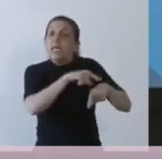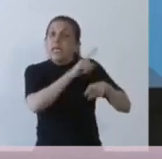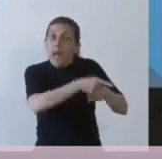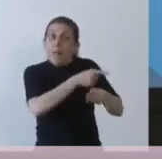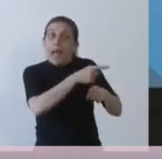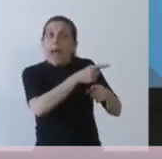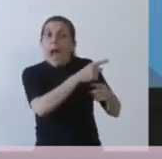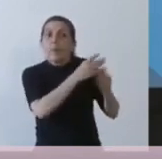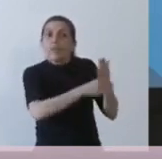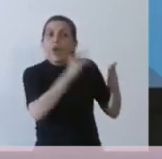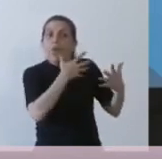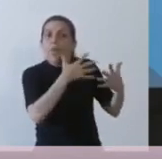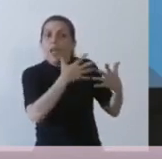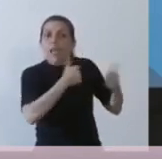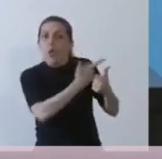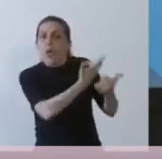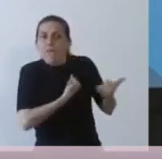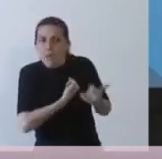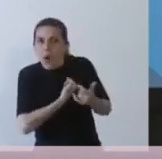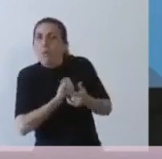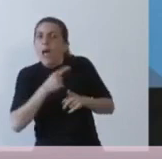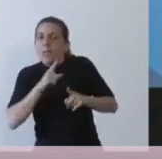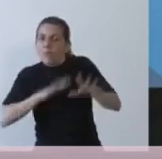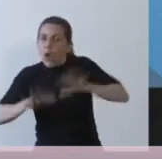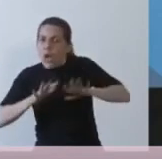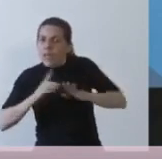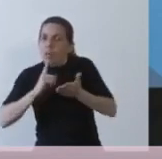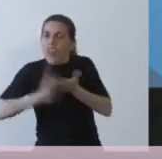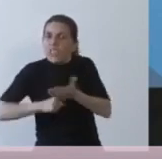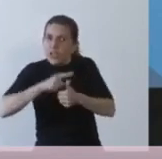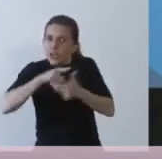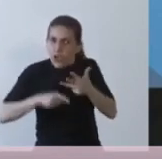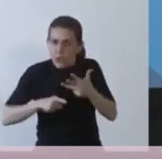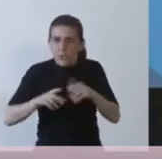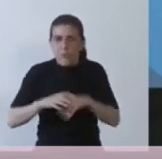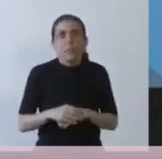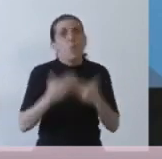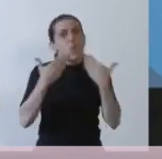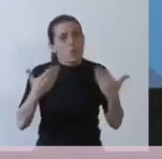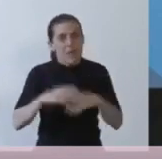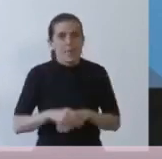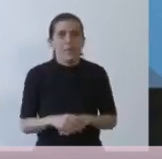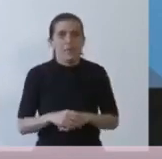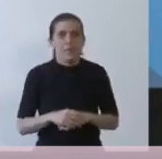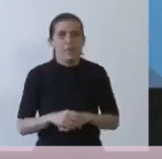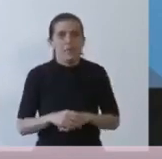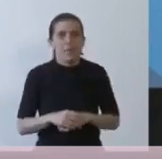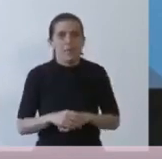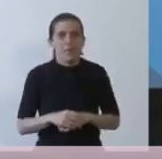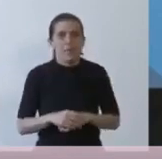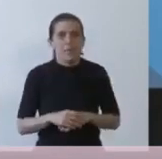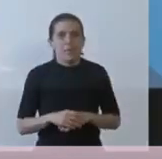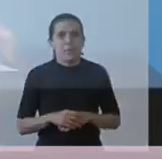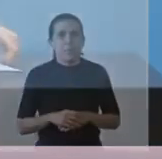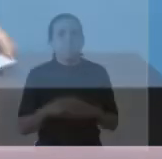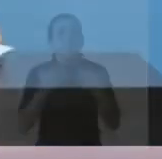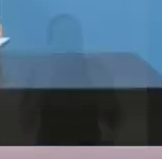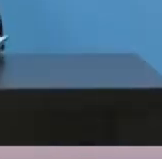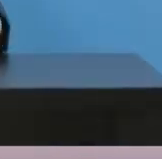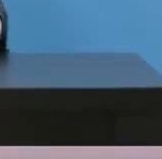vamos midiendo y calibrando las diferentes este medidas que vamos implementando Muchas gracias gracias